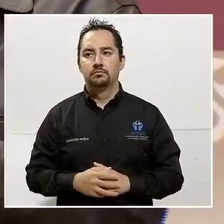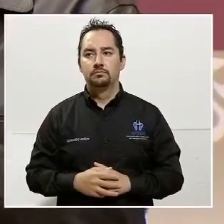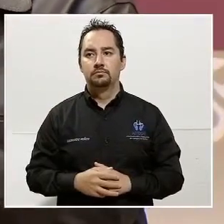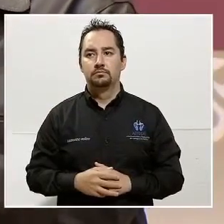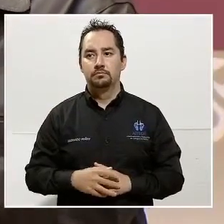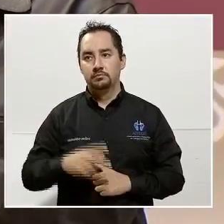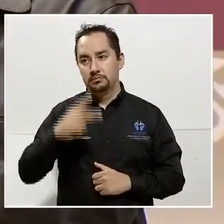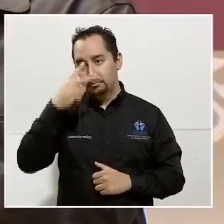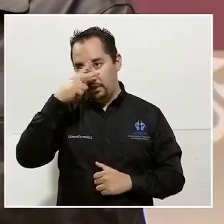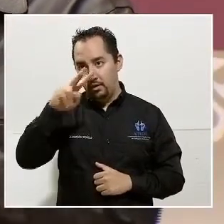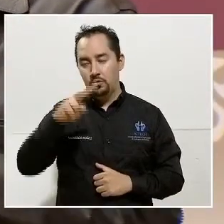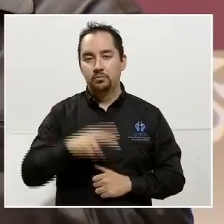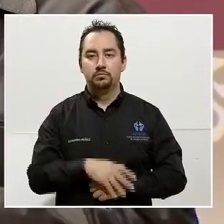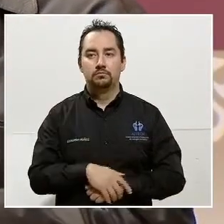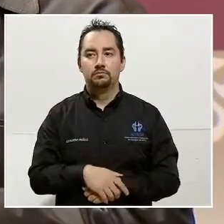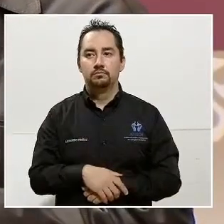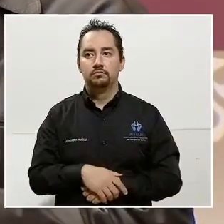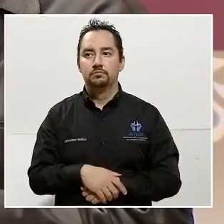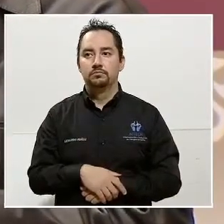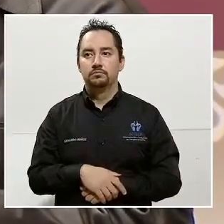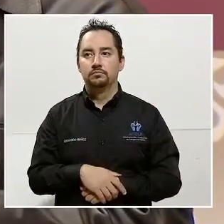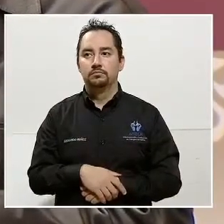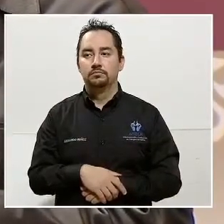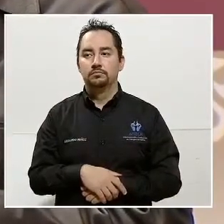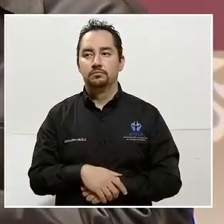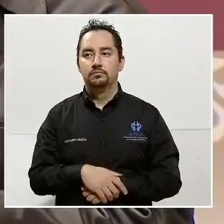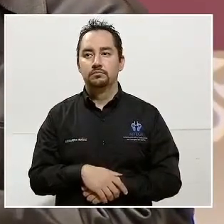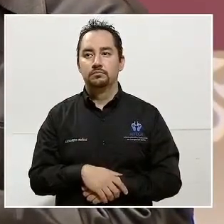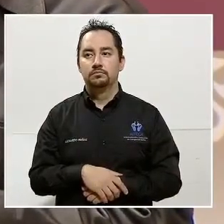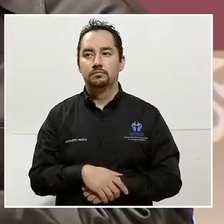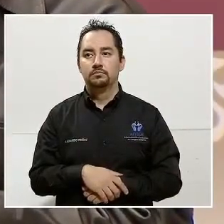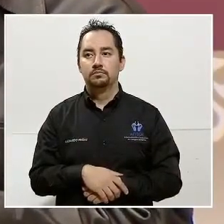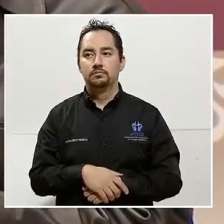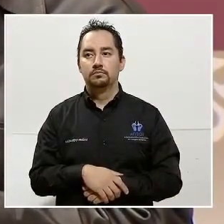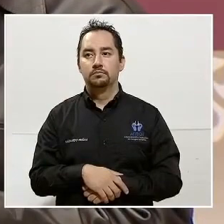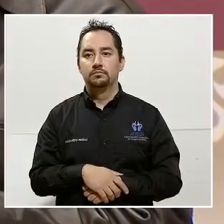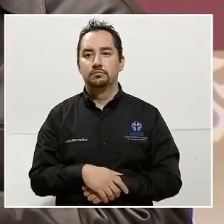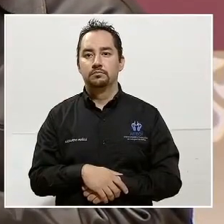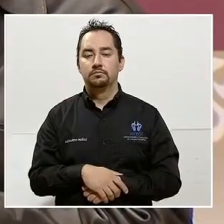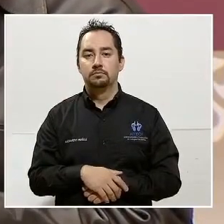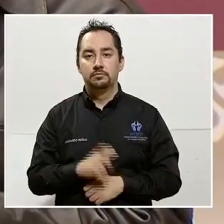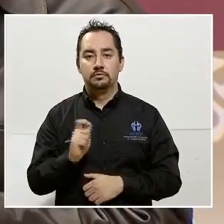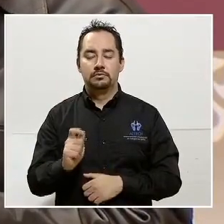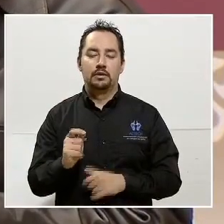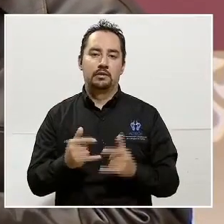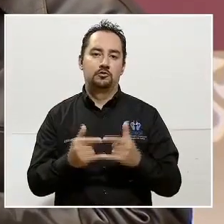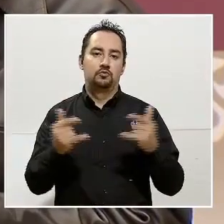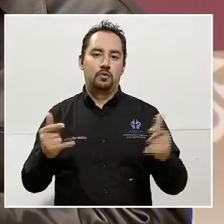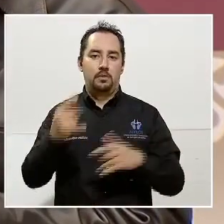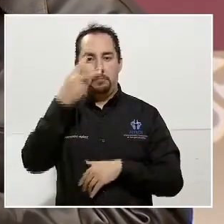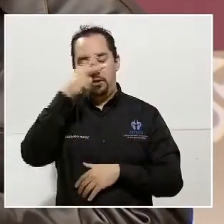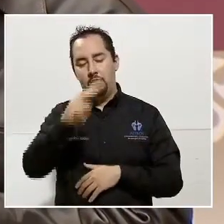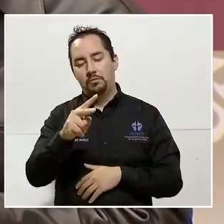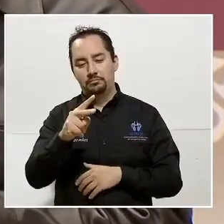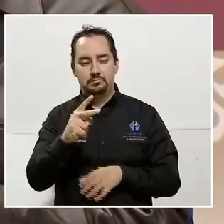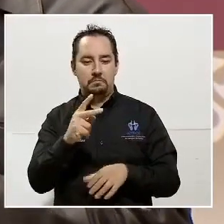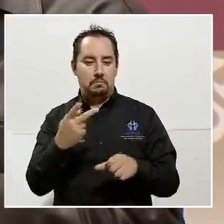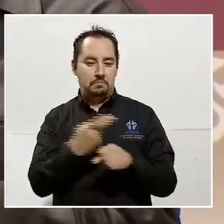nuestro país, y agregaría de lo mejor de la historia de México,